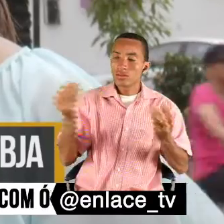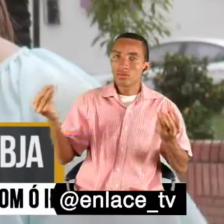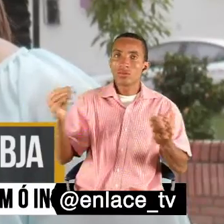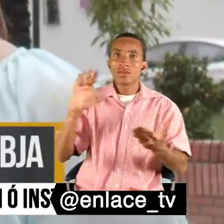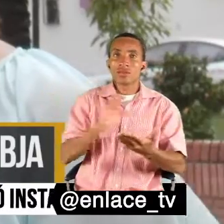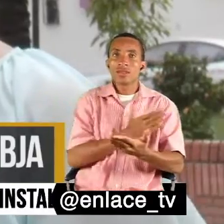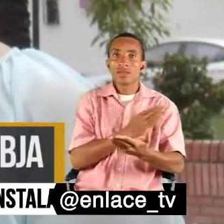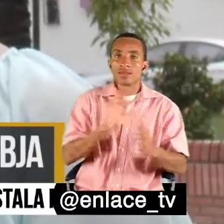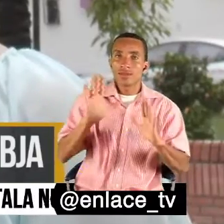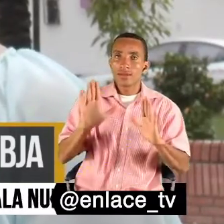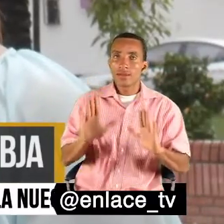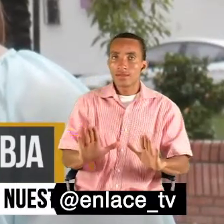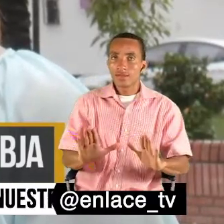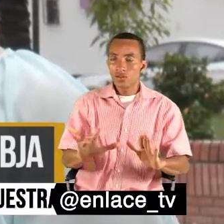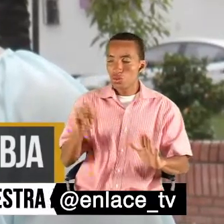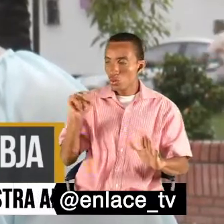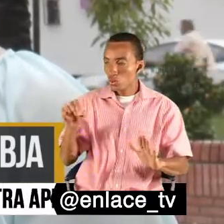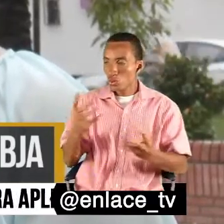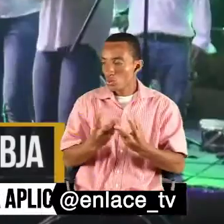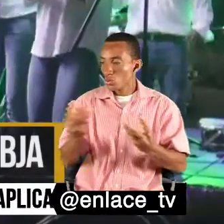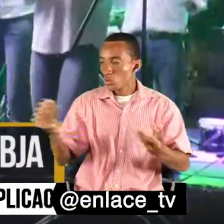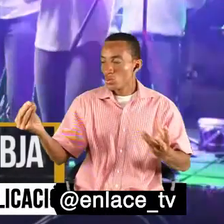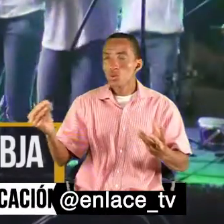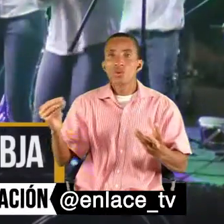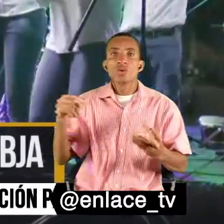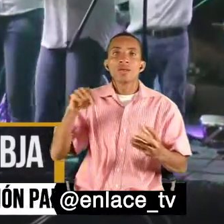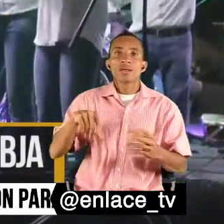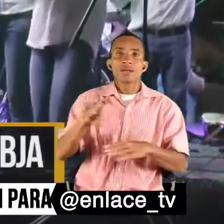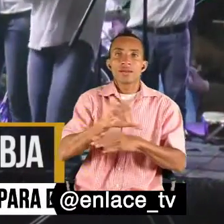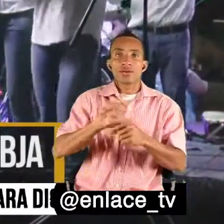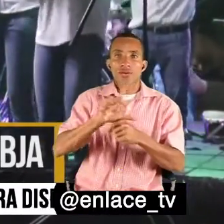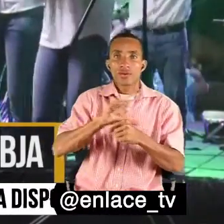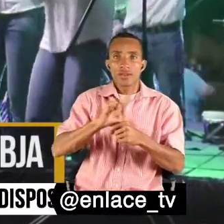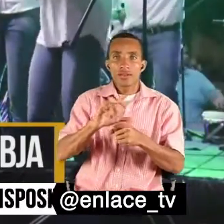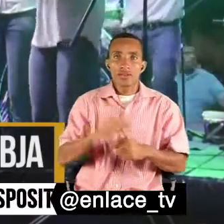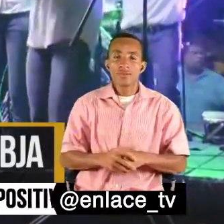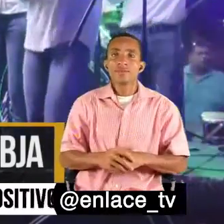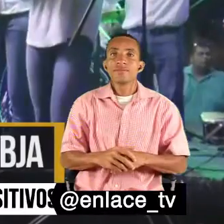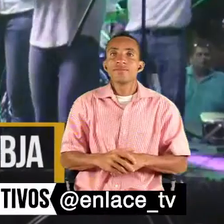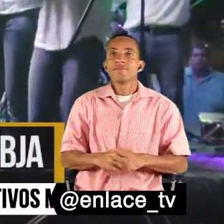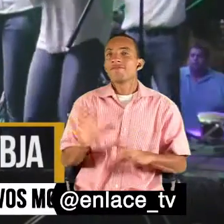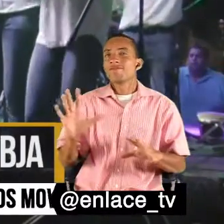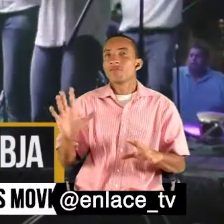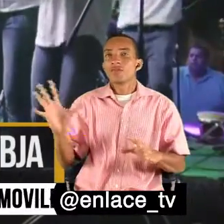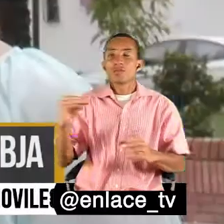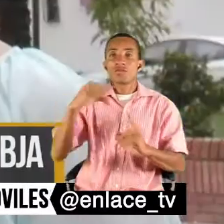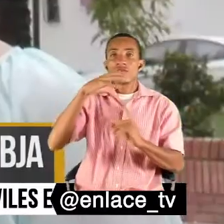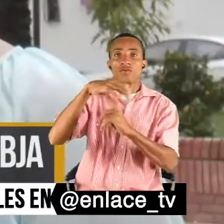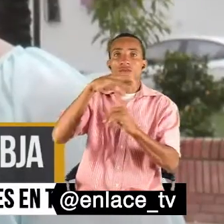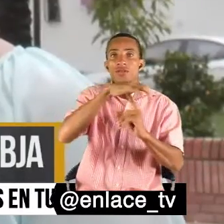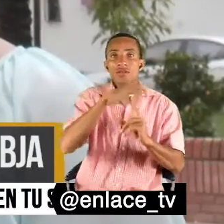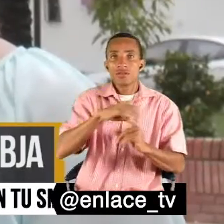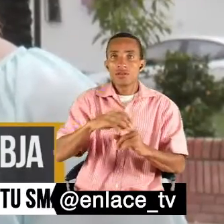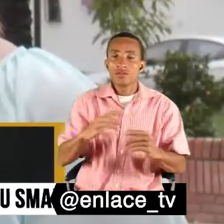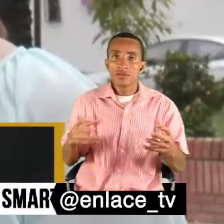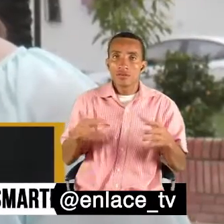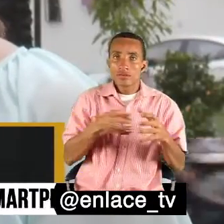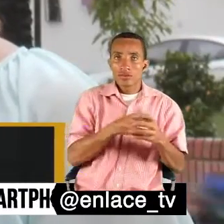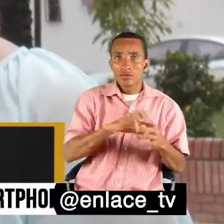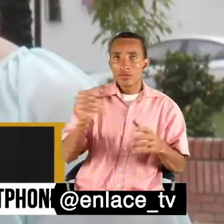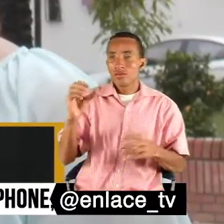locales que van a estar en nuestras diferentes tarimas realizando las presentaciones musicales. Tenemos festival de bandas, tenemos festival del bollo,